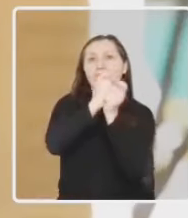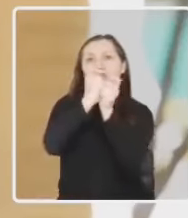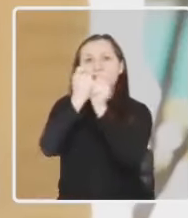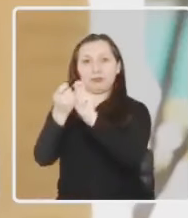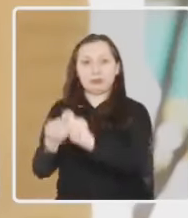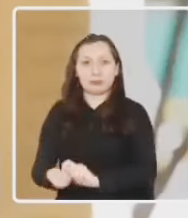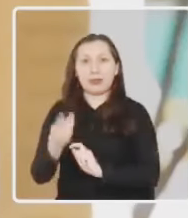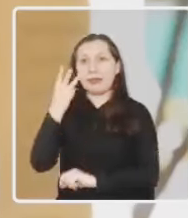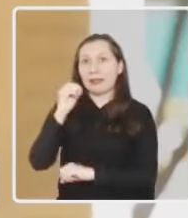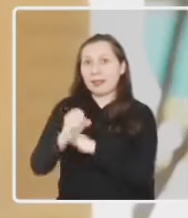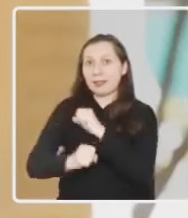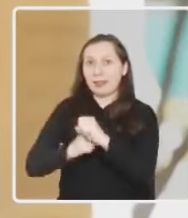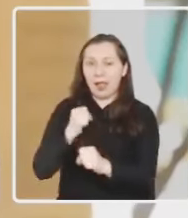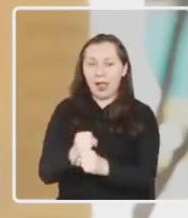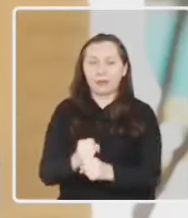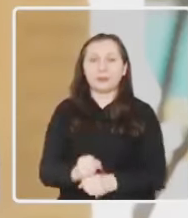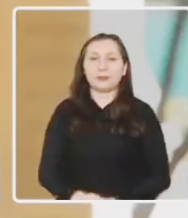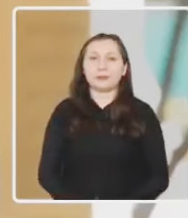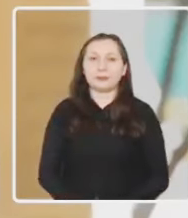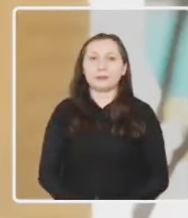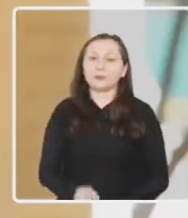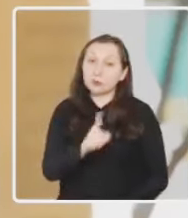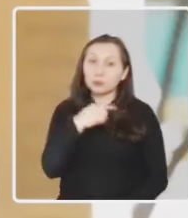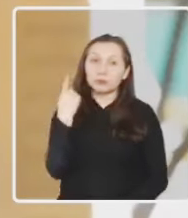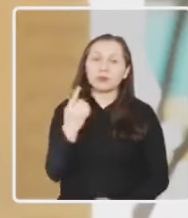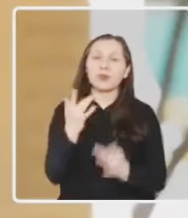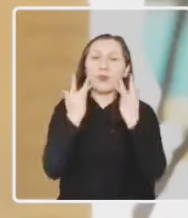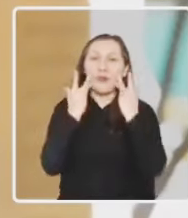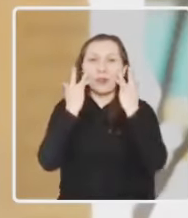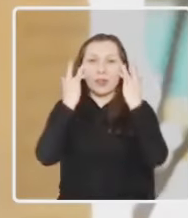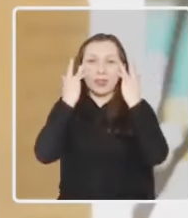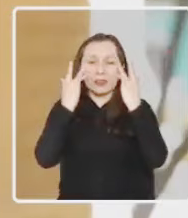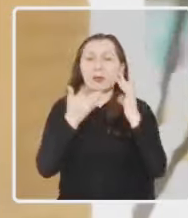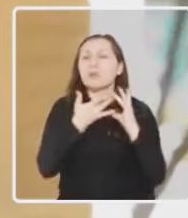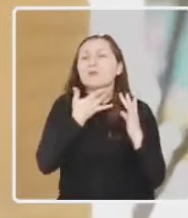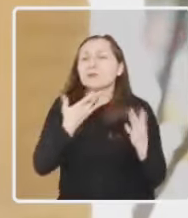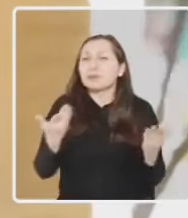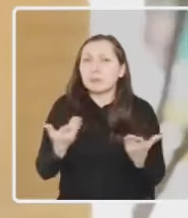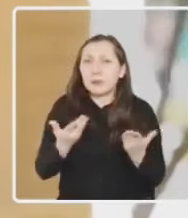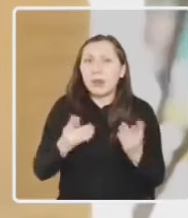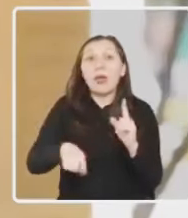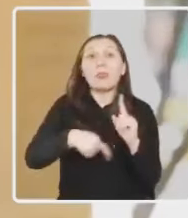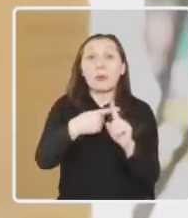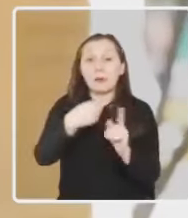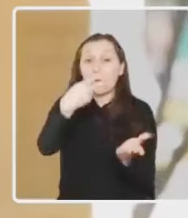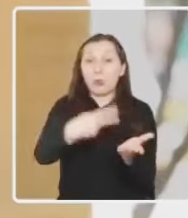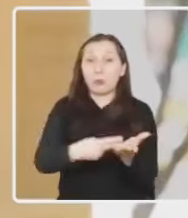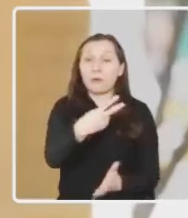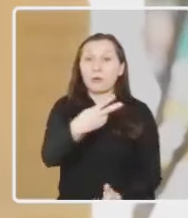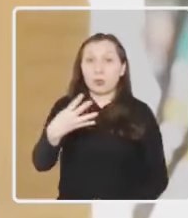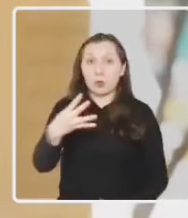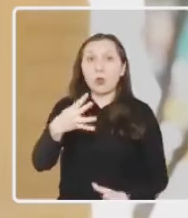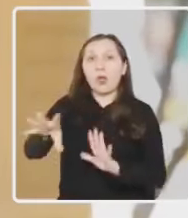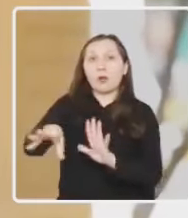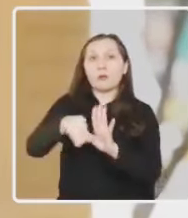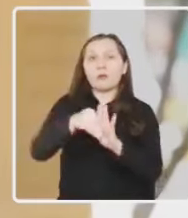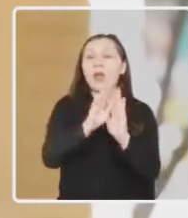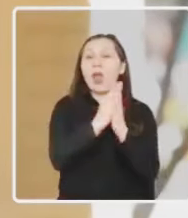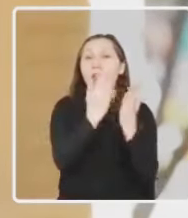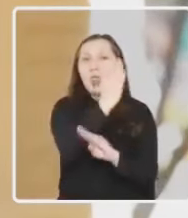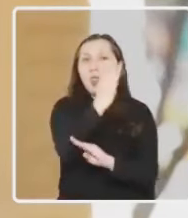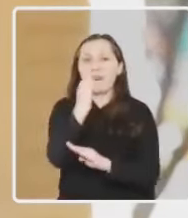en estos 30 años. Estamos contentos porque además este 2024 logramos incorporar libros